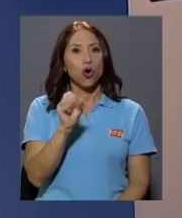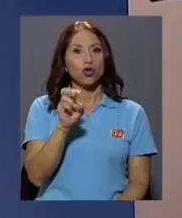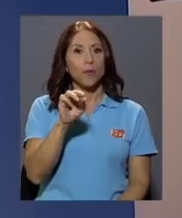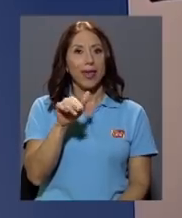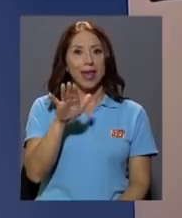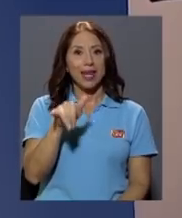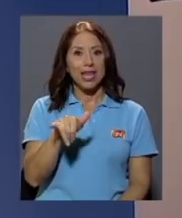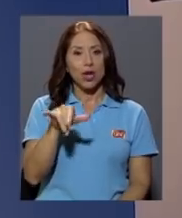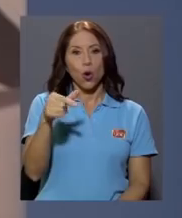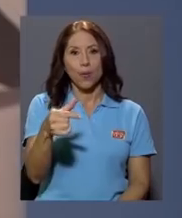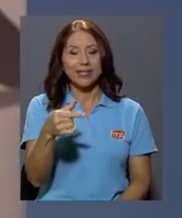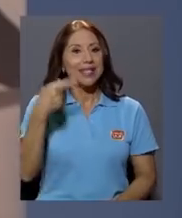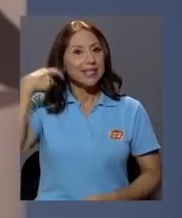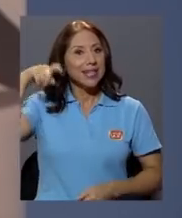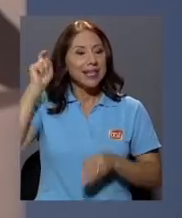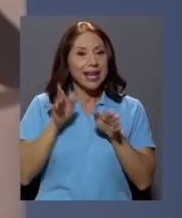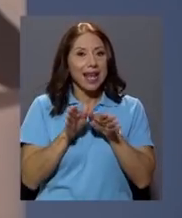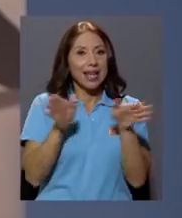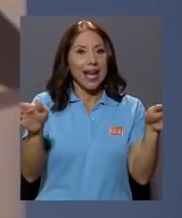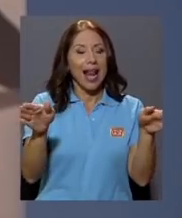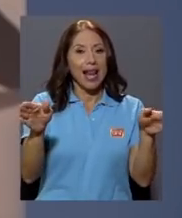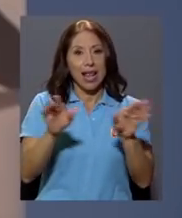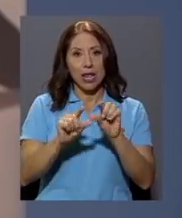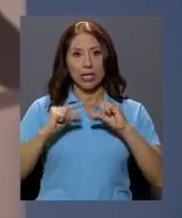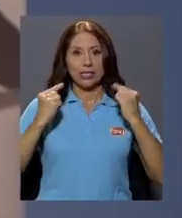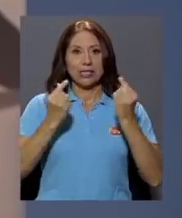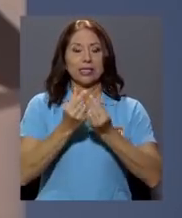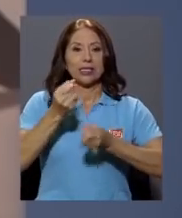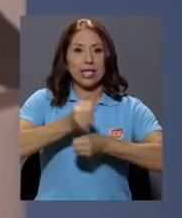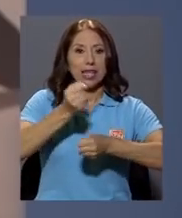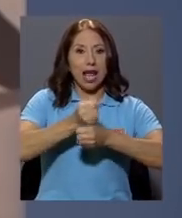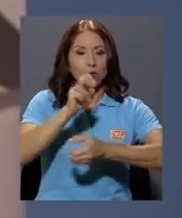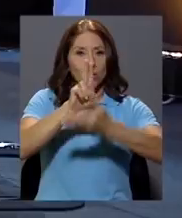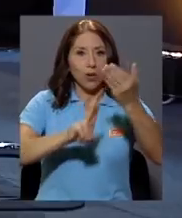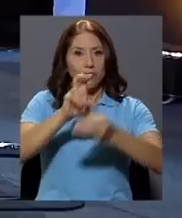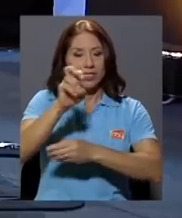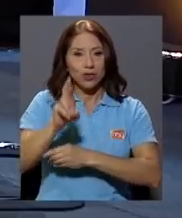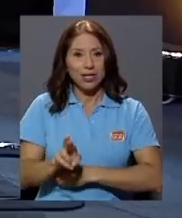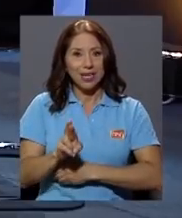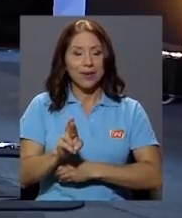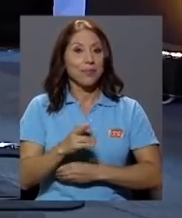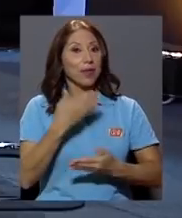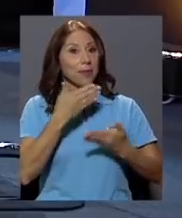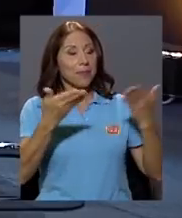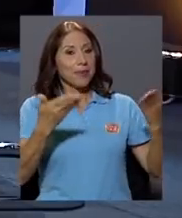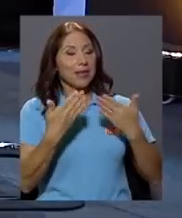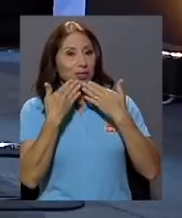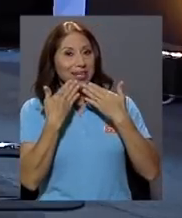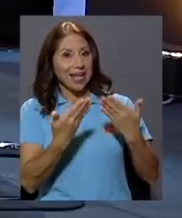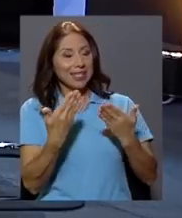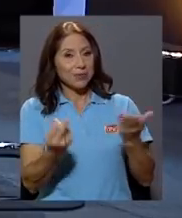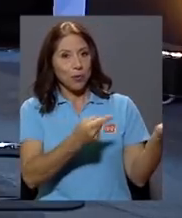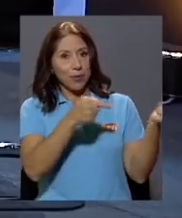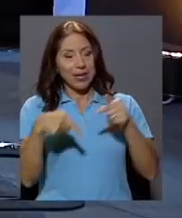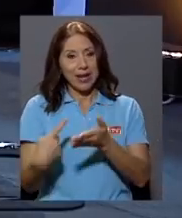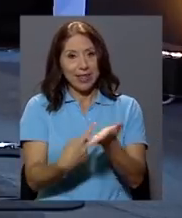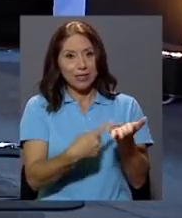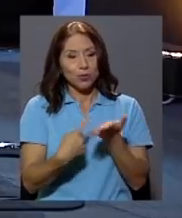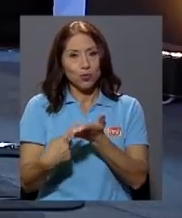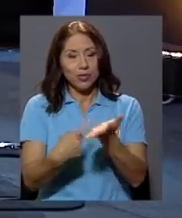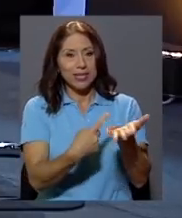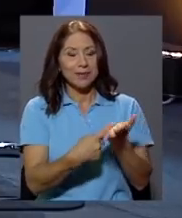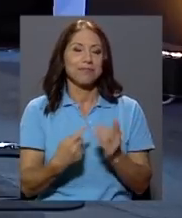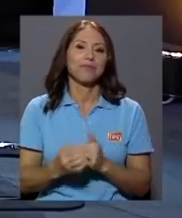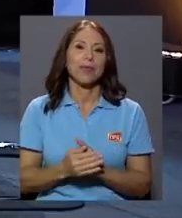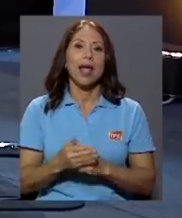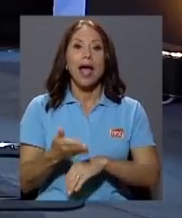que es la secretaria general del sindicato de la Universidad de Costa Rica. Bienvenidos y muchas gracias por discutir un tema tan importante. Quiero